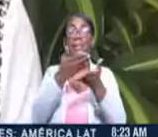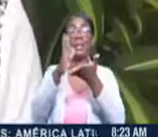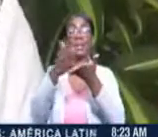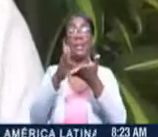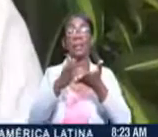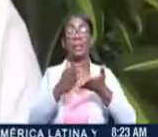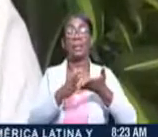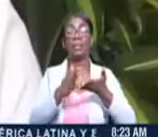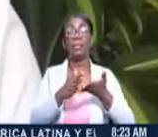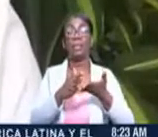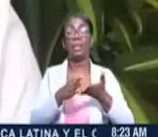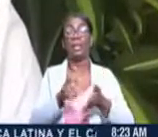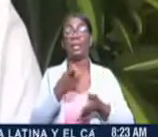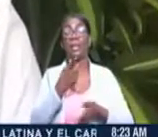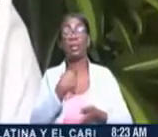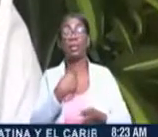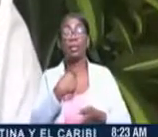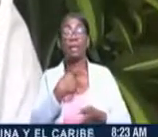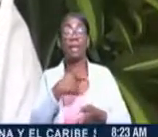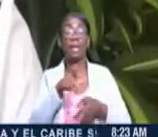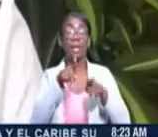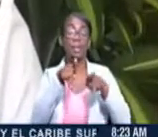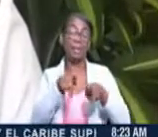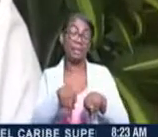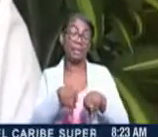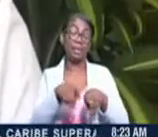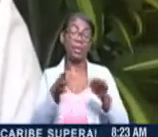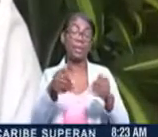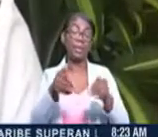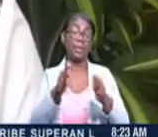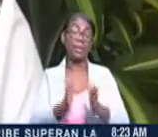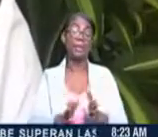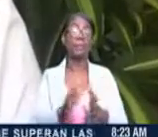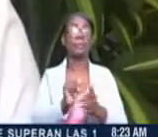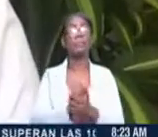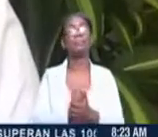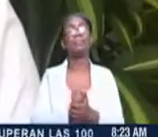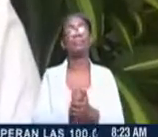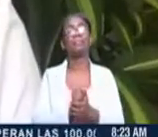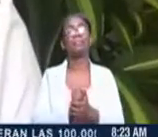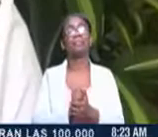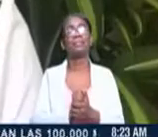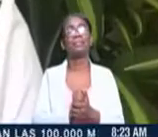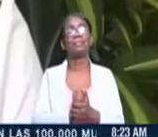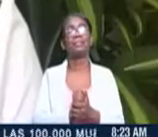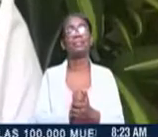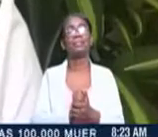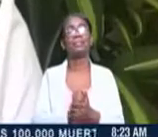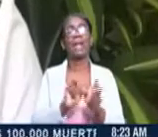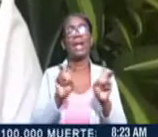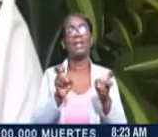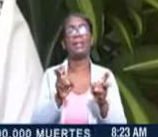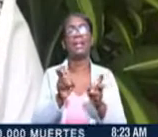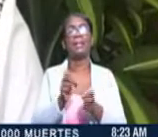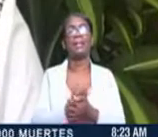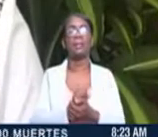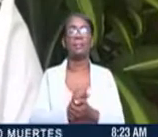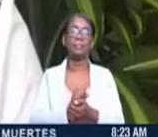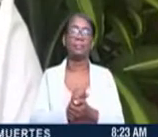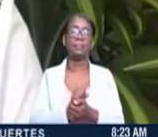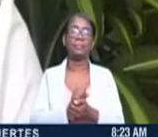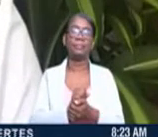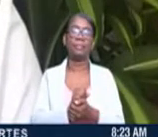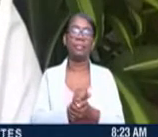el más gustado para la dieta del panameño. Así que adicionalmente al tema de la pesca,